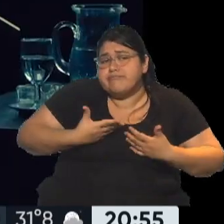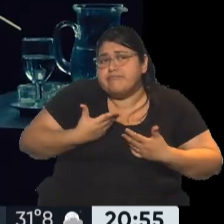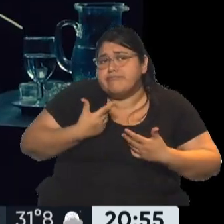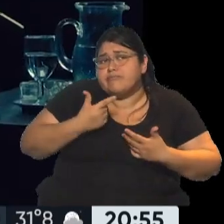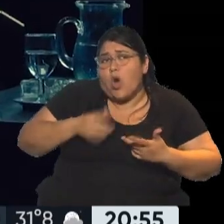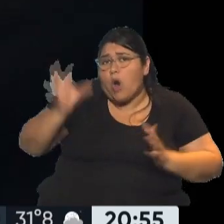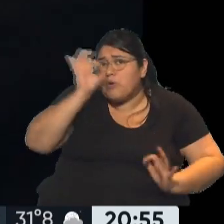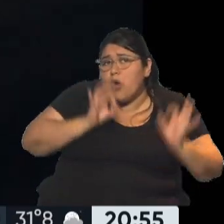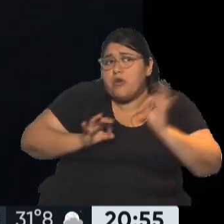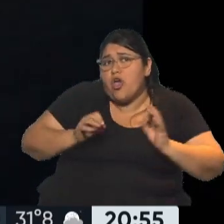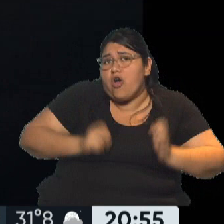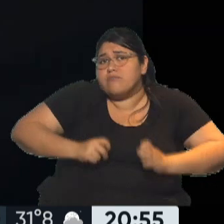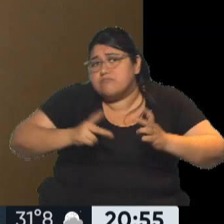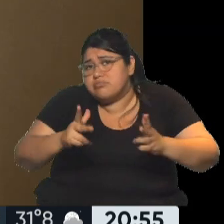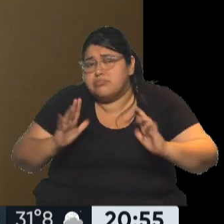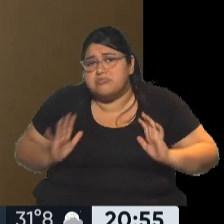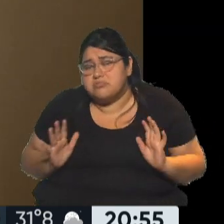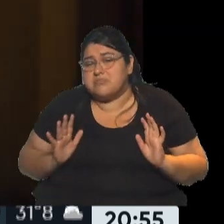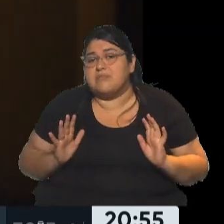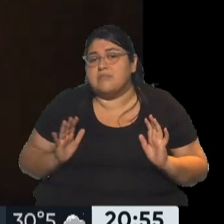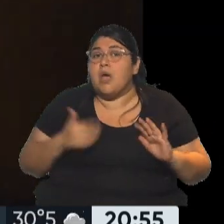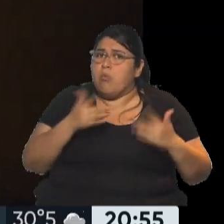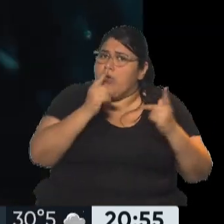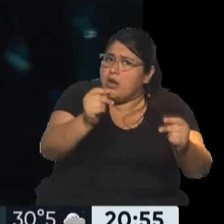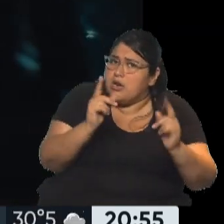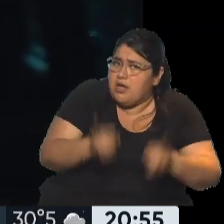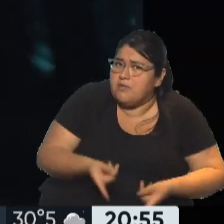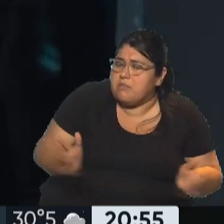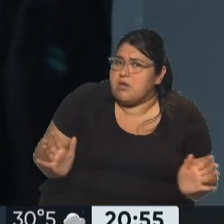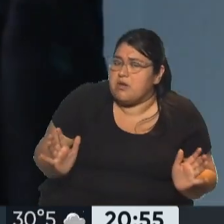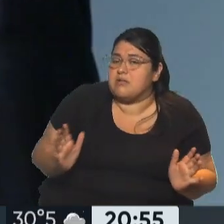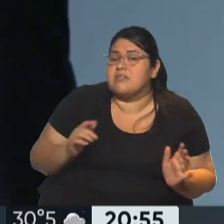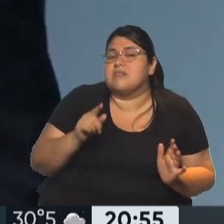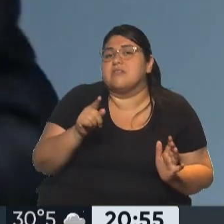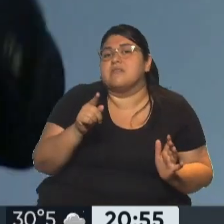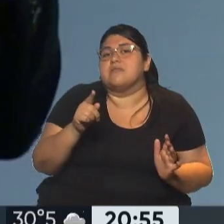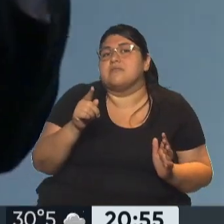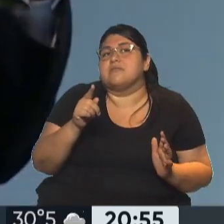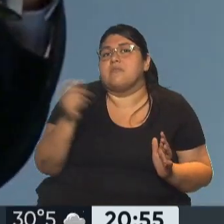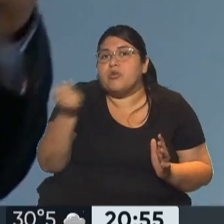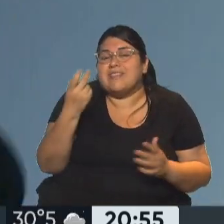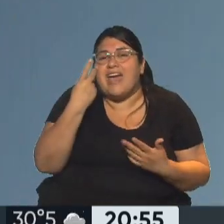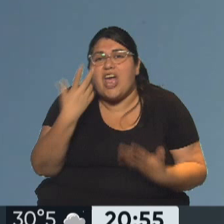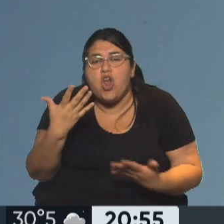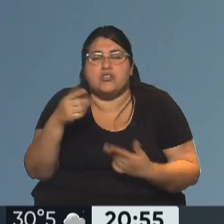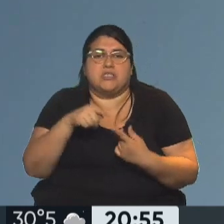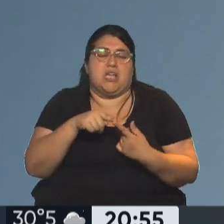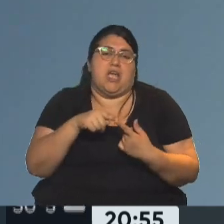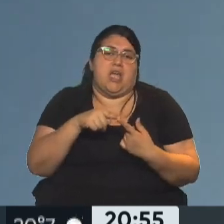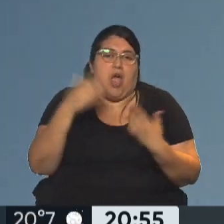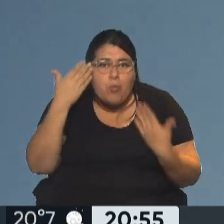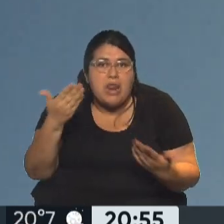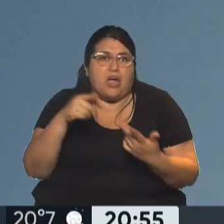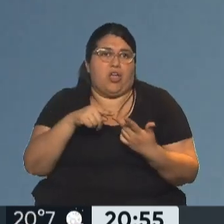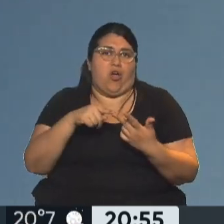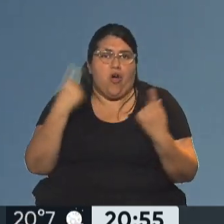para decir qué le parece y protestar. Está bien protestar también, que te reconozcan algo, que te homenajeen,